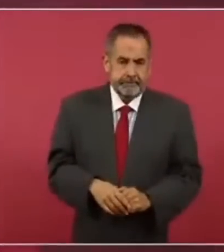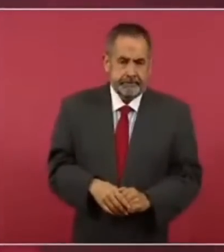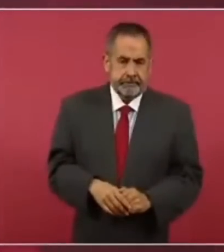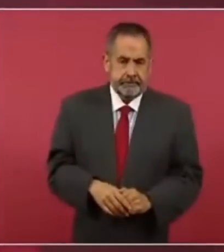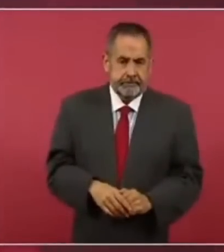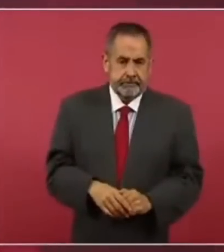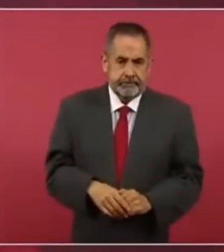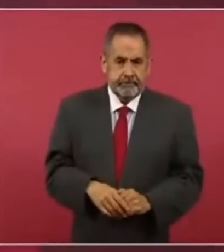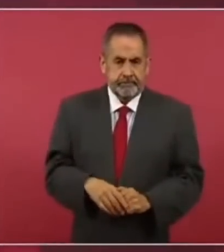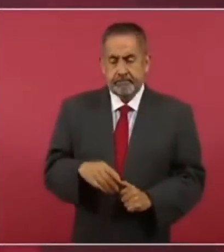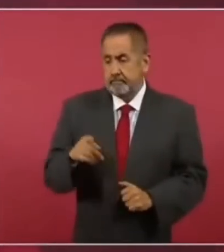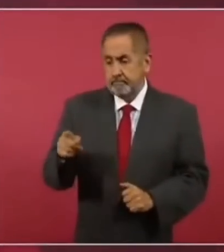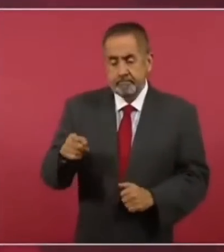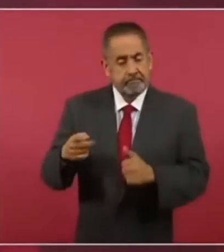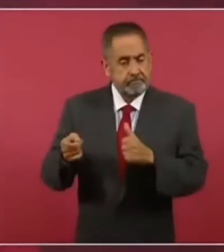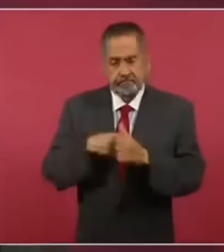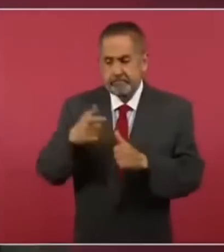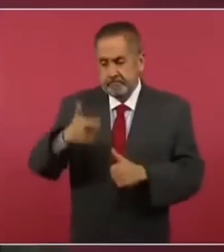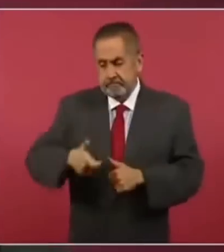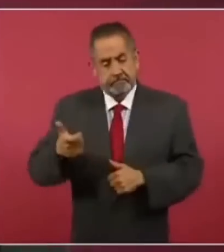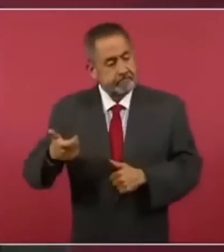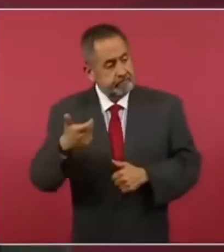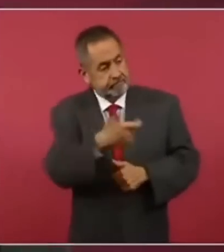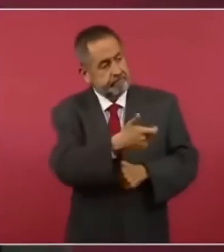la atención médica.